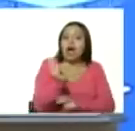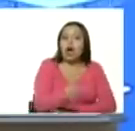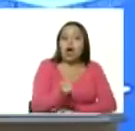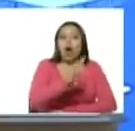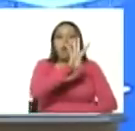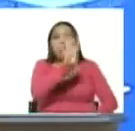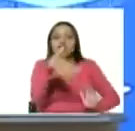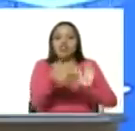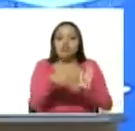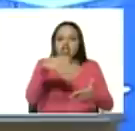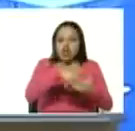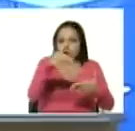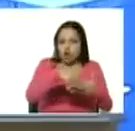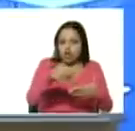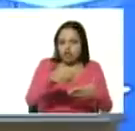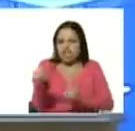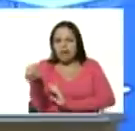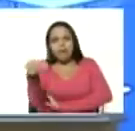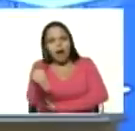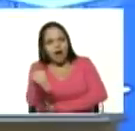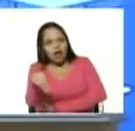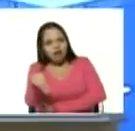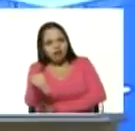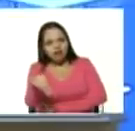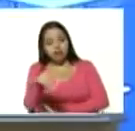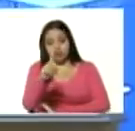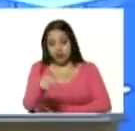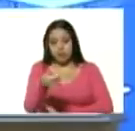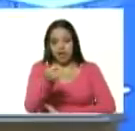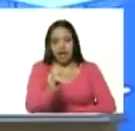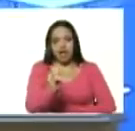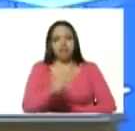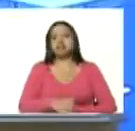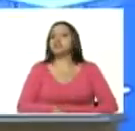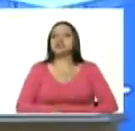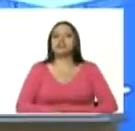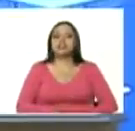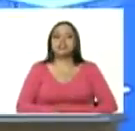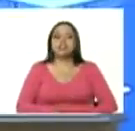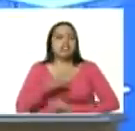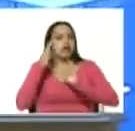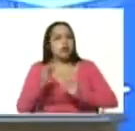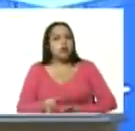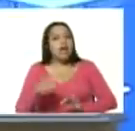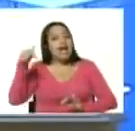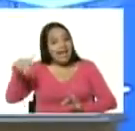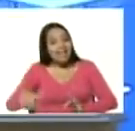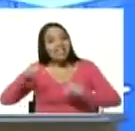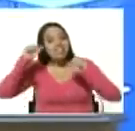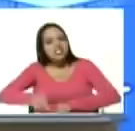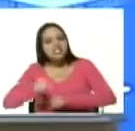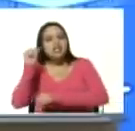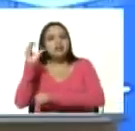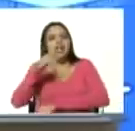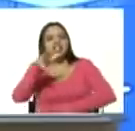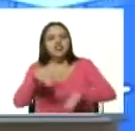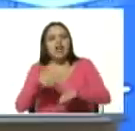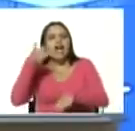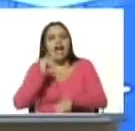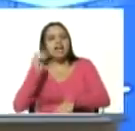4.000 dólares. Y además se evidencia un guiso ahí con el seguro que esta Asamblea Nacional, que sí tiene potestad, capacidad y